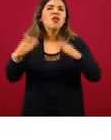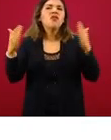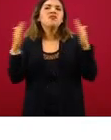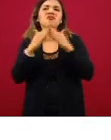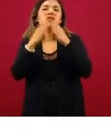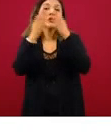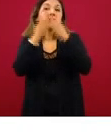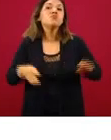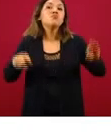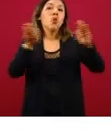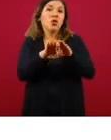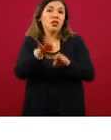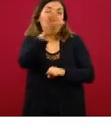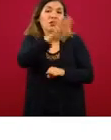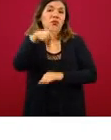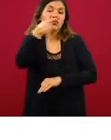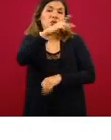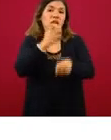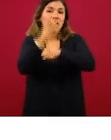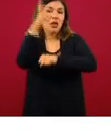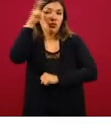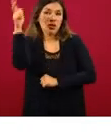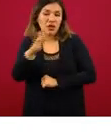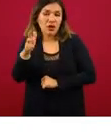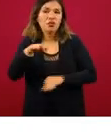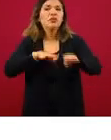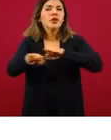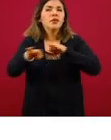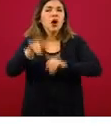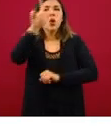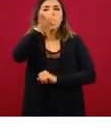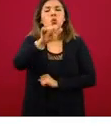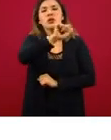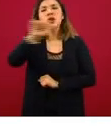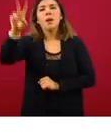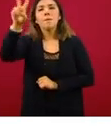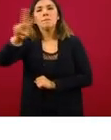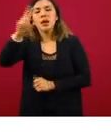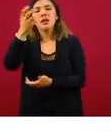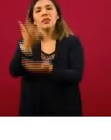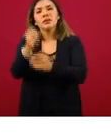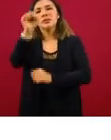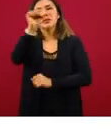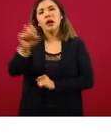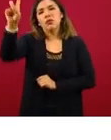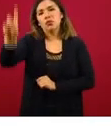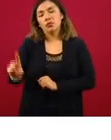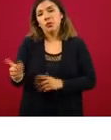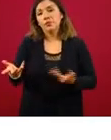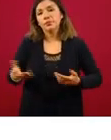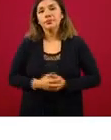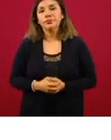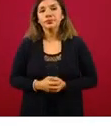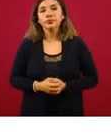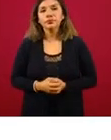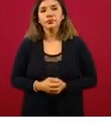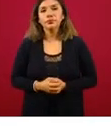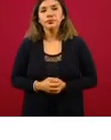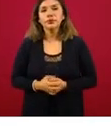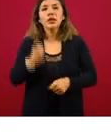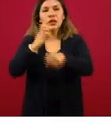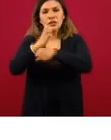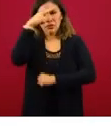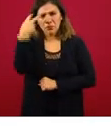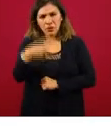actividades esenciales en el estado de Hidalgo, que trabajan de lunes a viernes y descansan sábados y domingos. En el Estado de